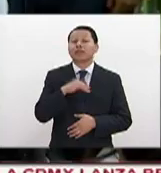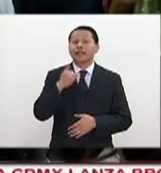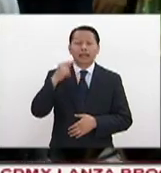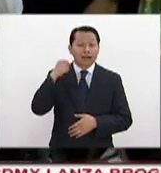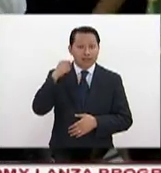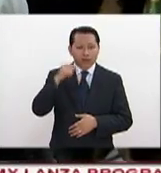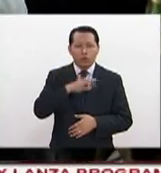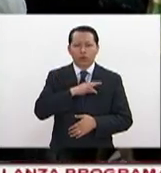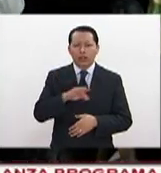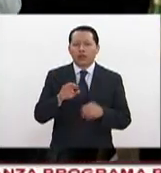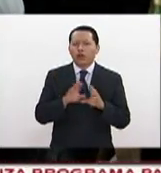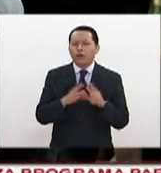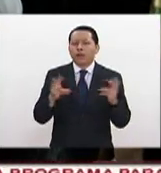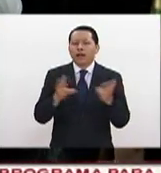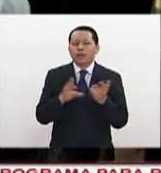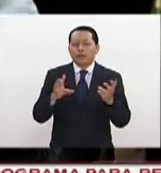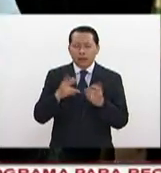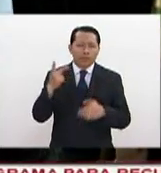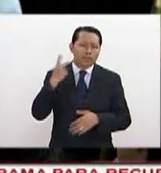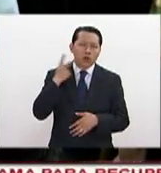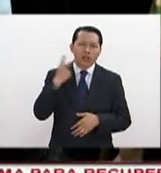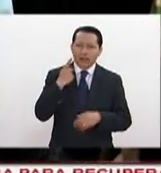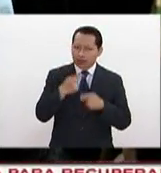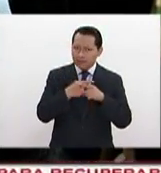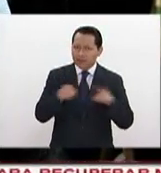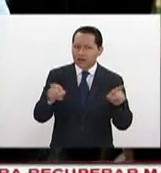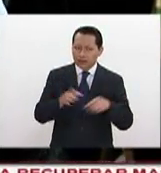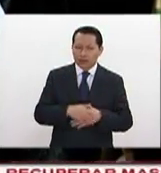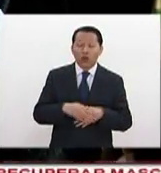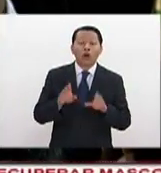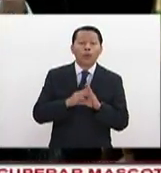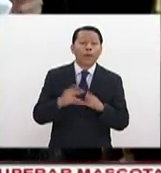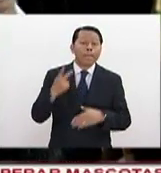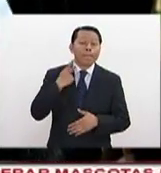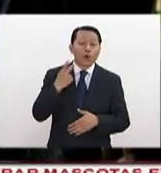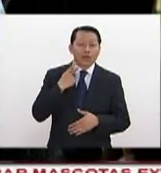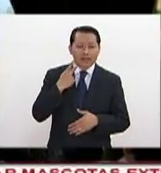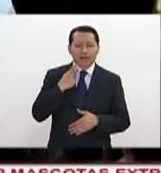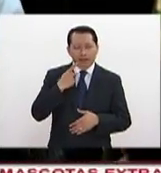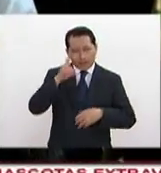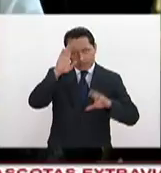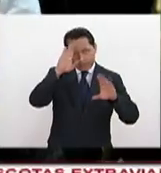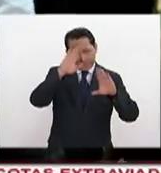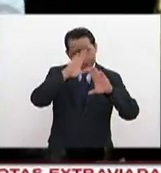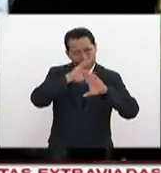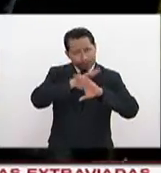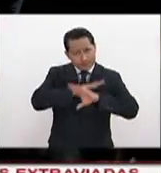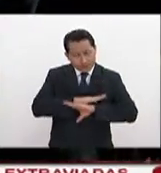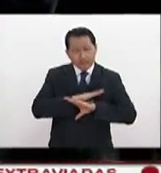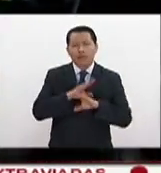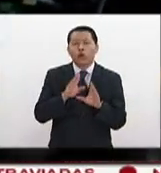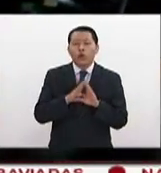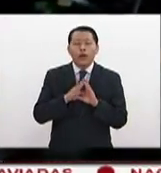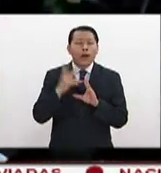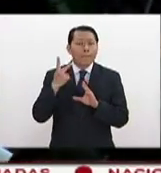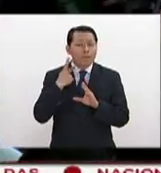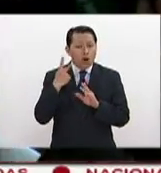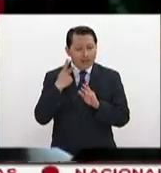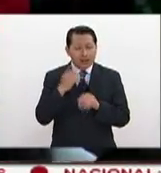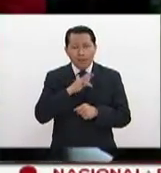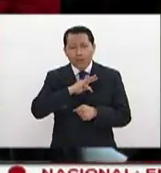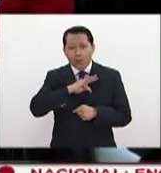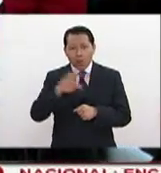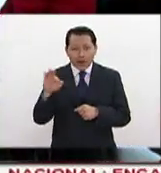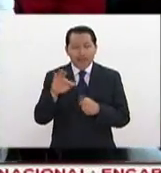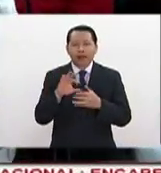Tabasco podemos hacer una política distinta, una política de conciliación, una política que nos permita